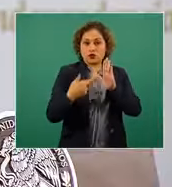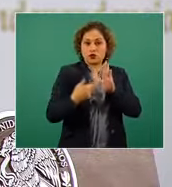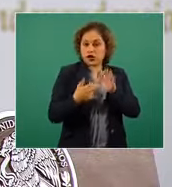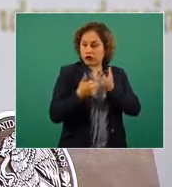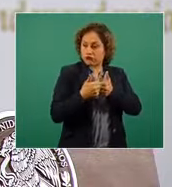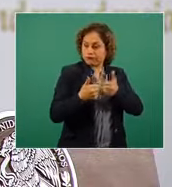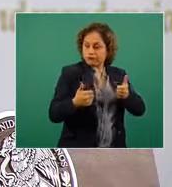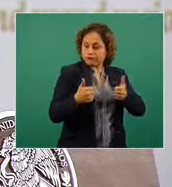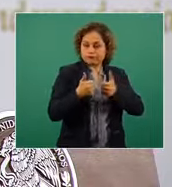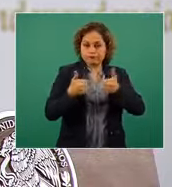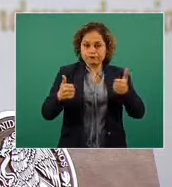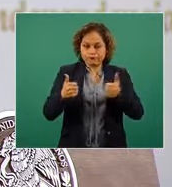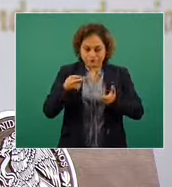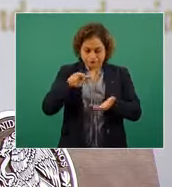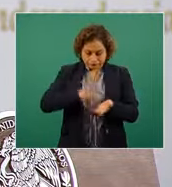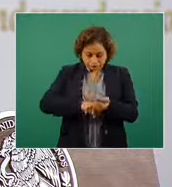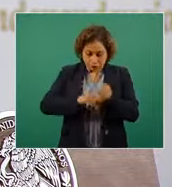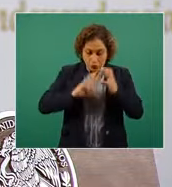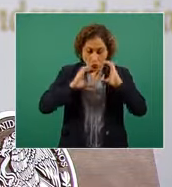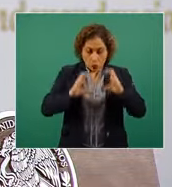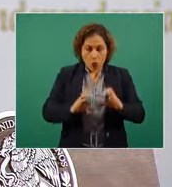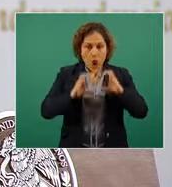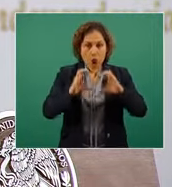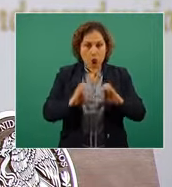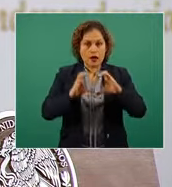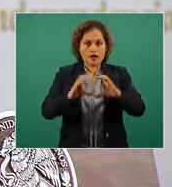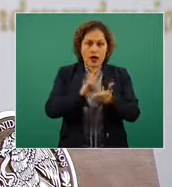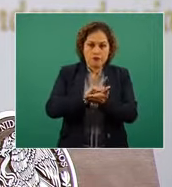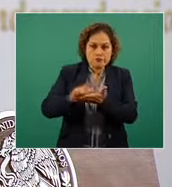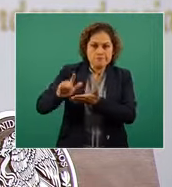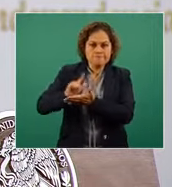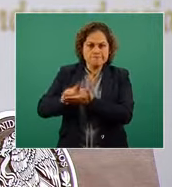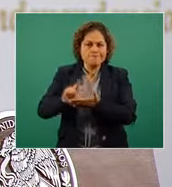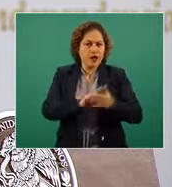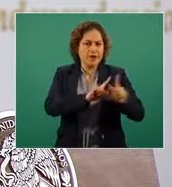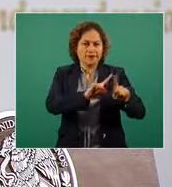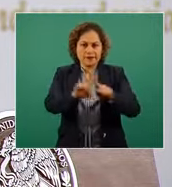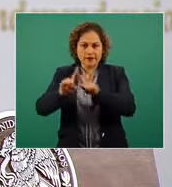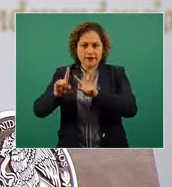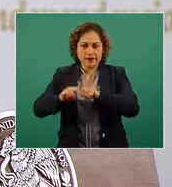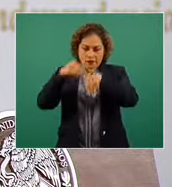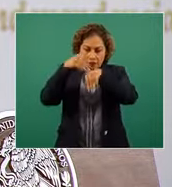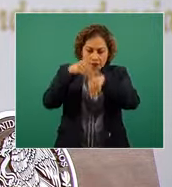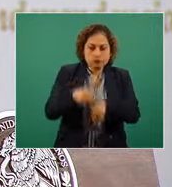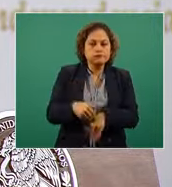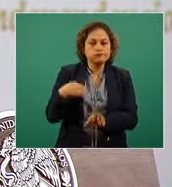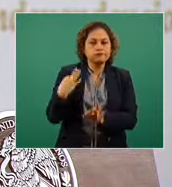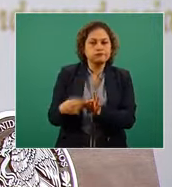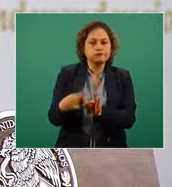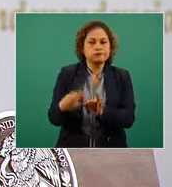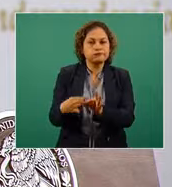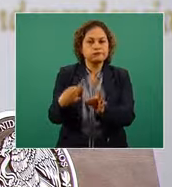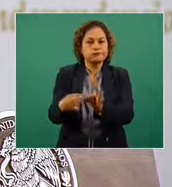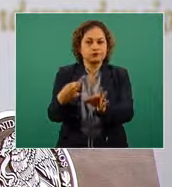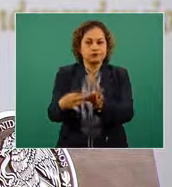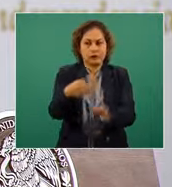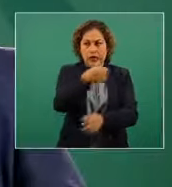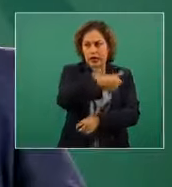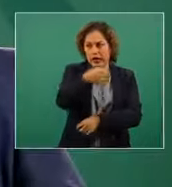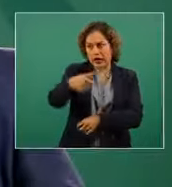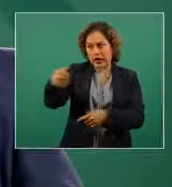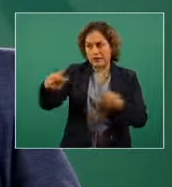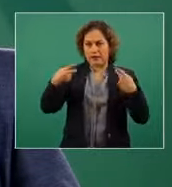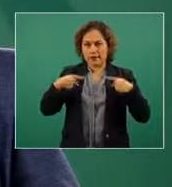luego, el seguimiento de lo que conduce en cuanto al cuidado personal, lo que hemos